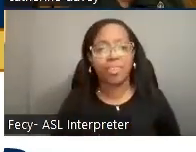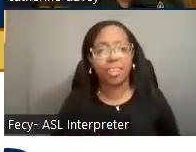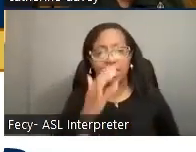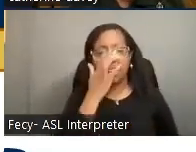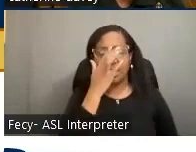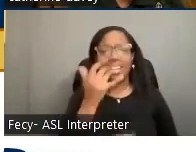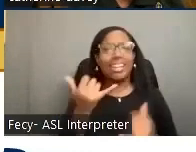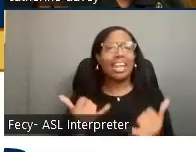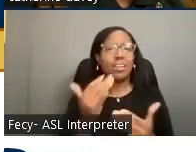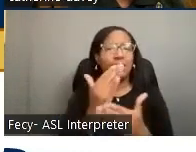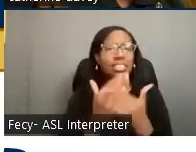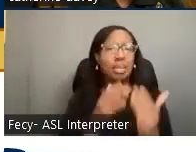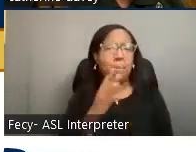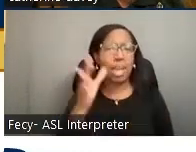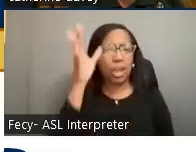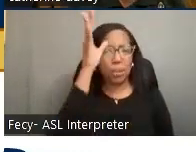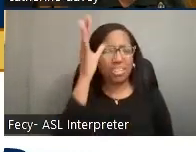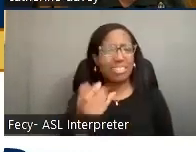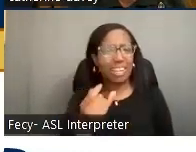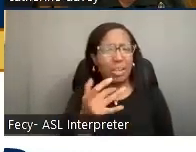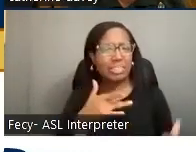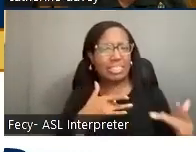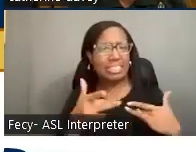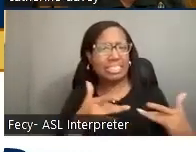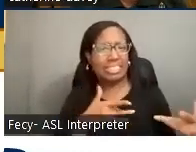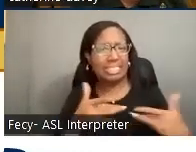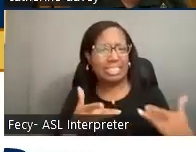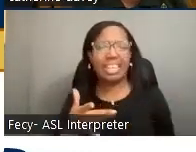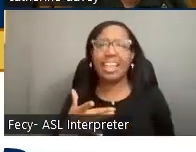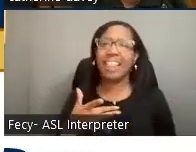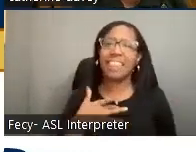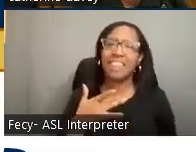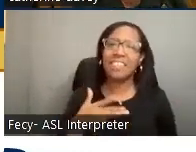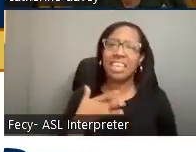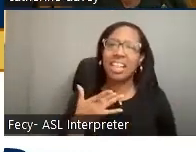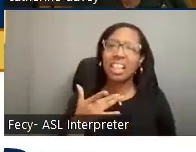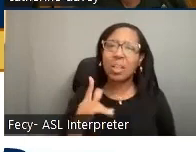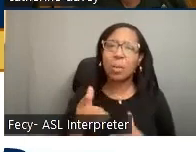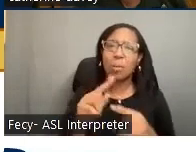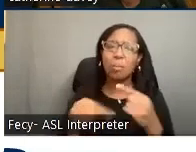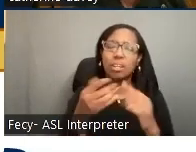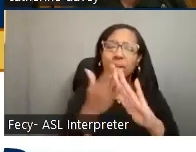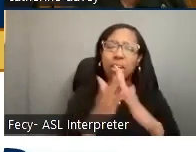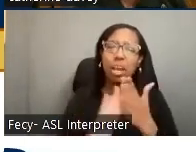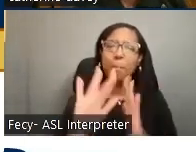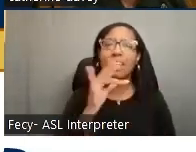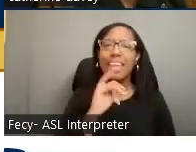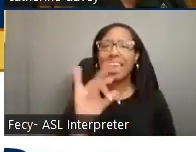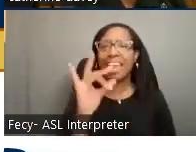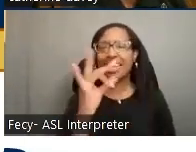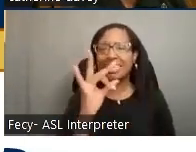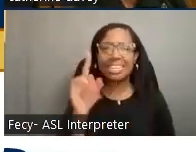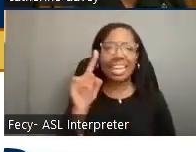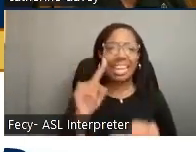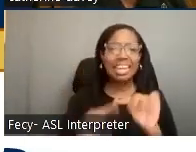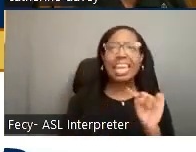años de los padres de este proceso? Uno de los miedos es que en el momento que cuando el niño cumple 18 años no van a poder tomar decisiones